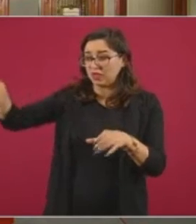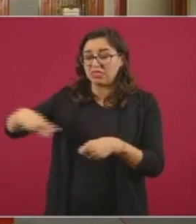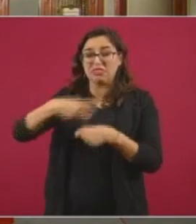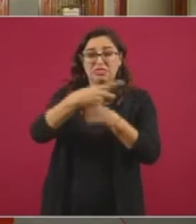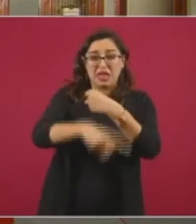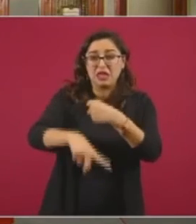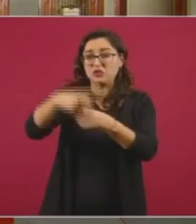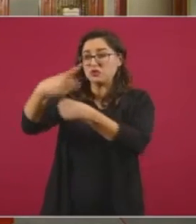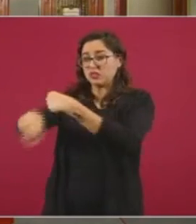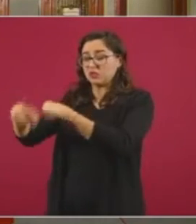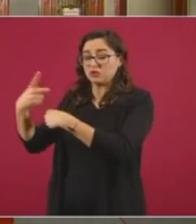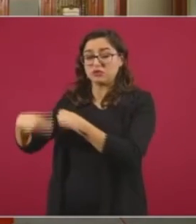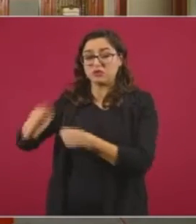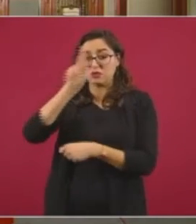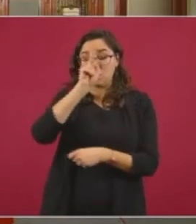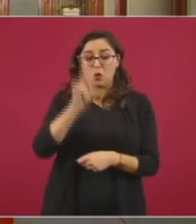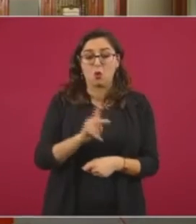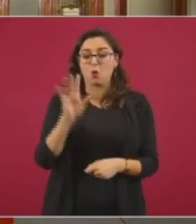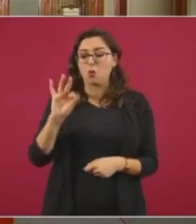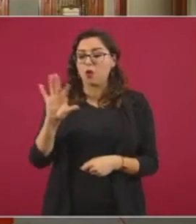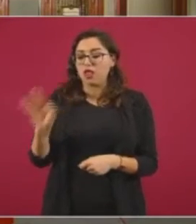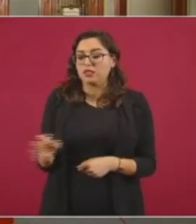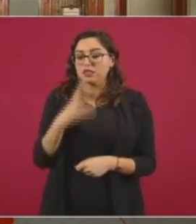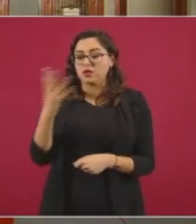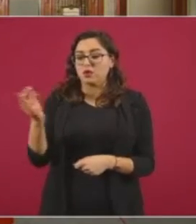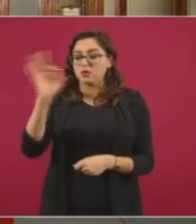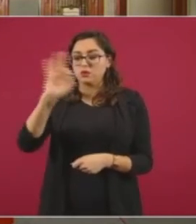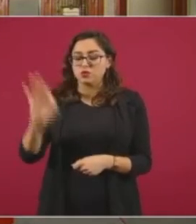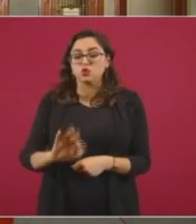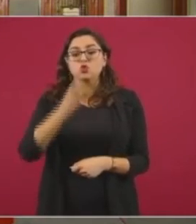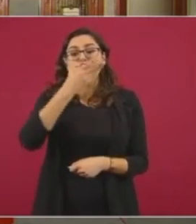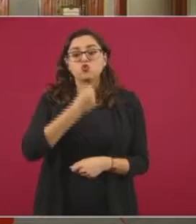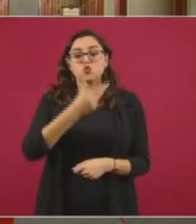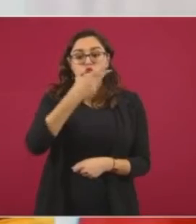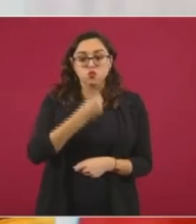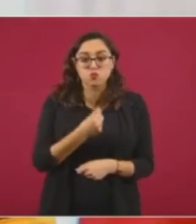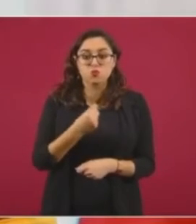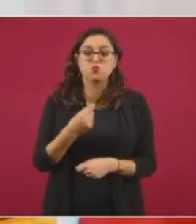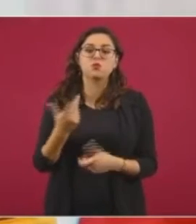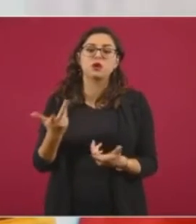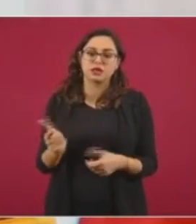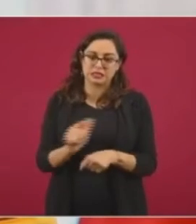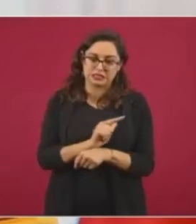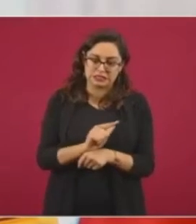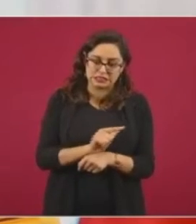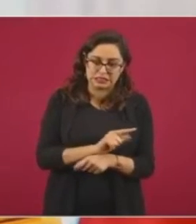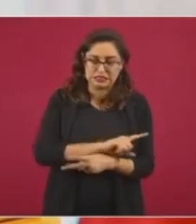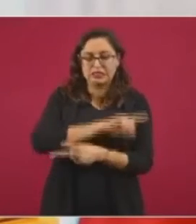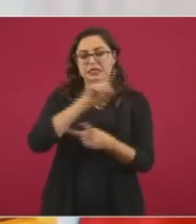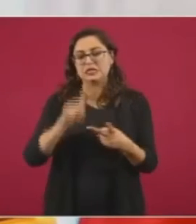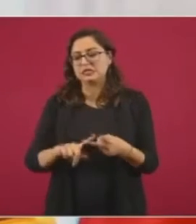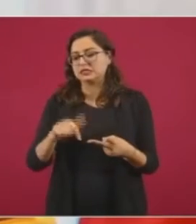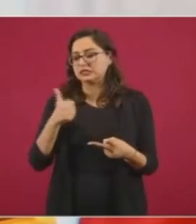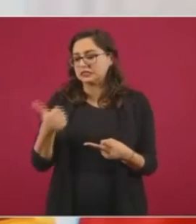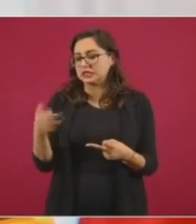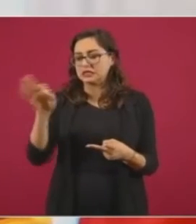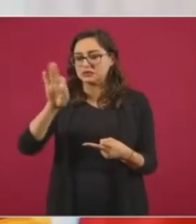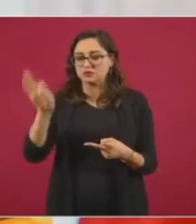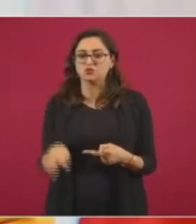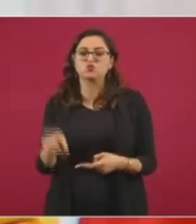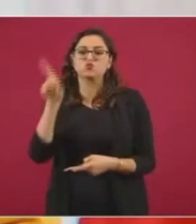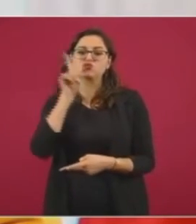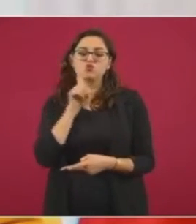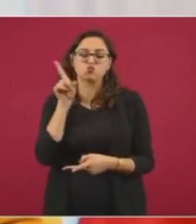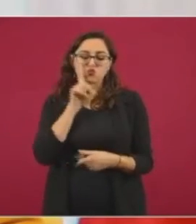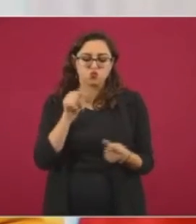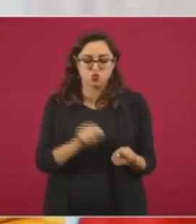estimado del 44% entre hombres que tienen sexo con hombres y del 6% entre mujeres